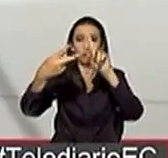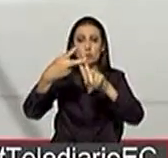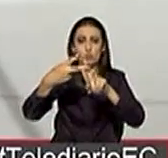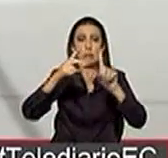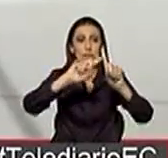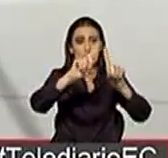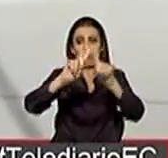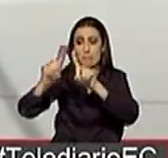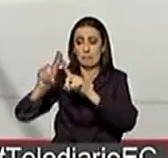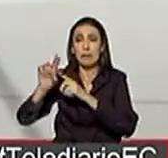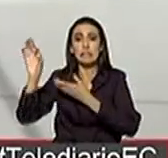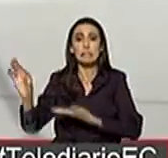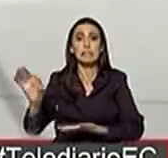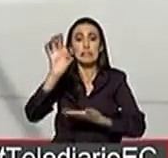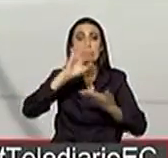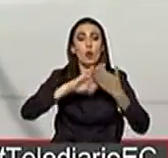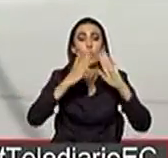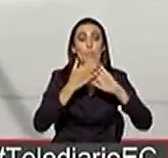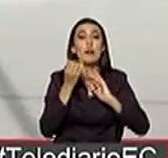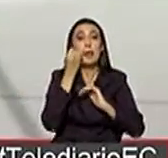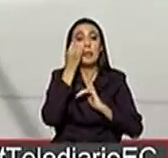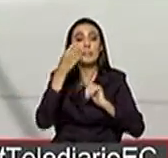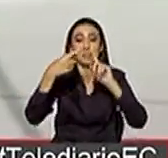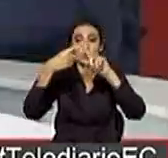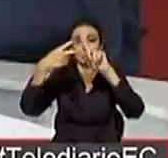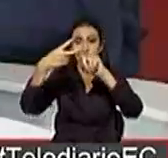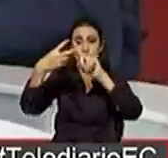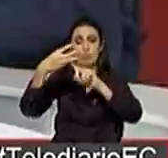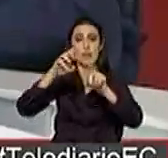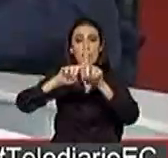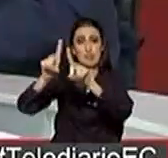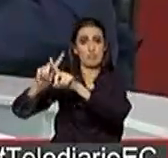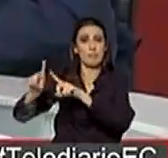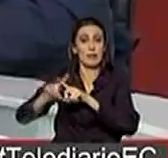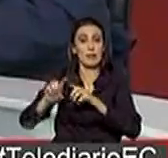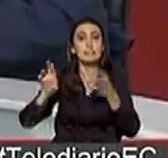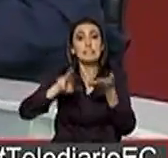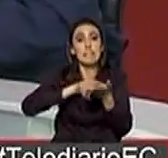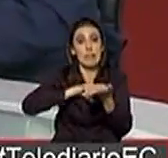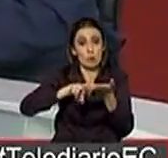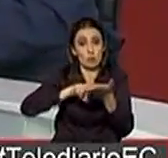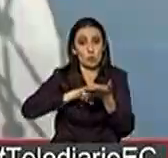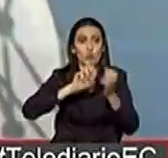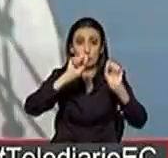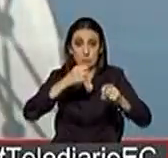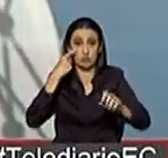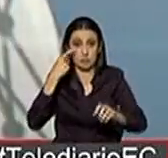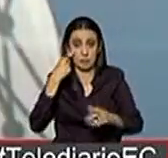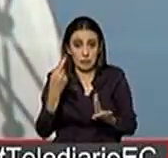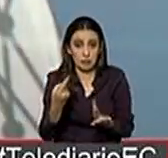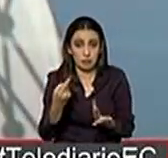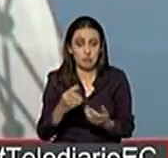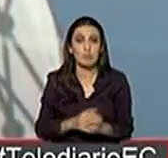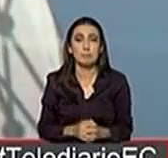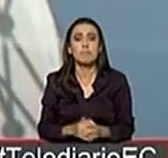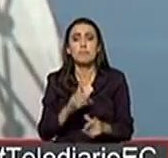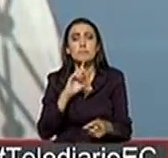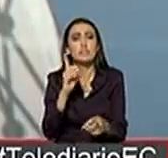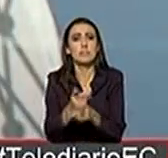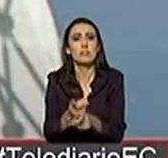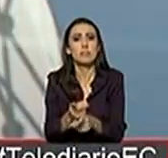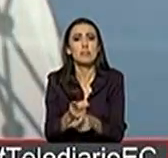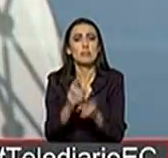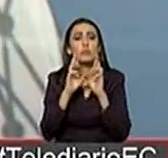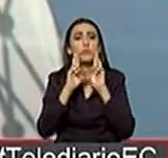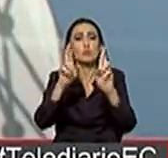y también la asistencia de los dirigentes de distintas organizaciones indígenas en el país así es es positivo se ha